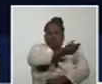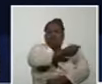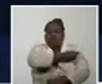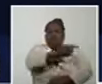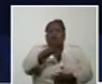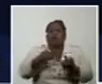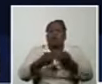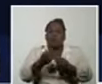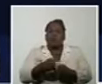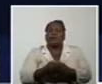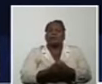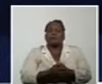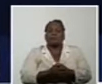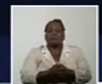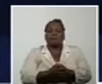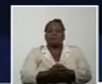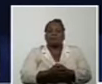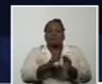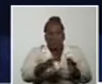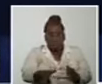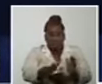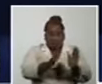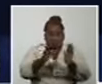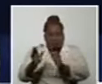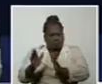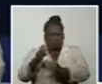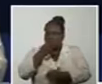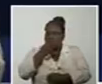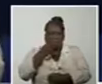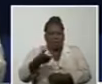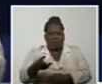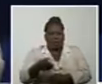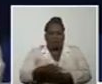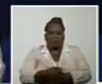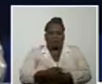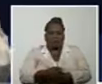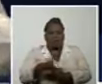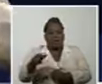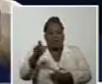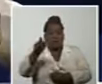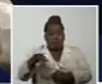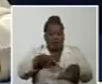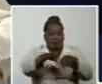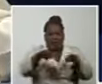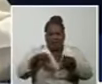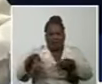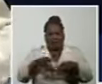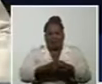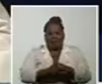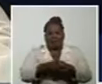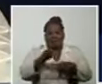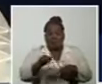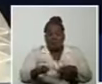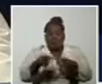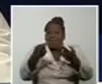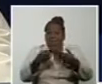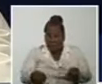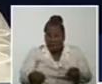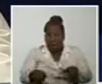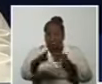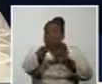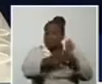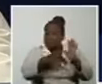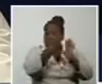vacuna, pues no podemos provocar que eso lo conceda. Ahora, el esquema normal que tiene